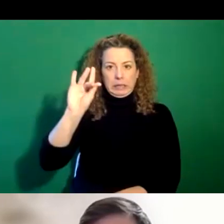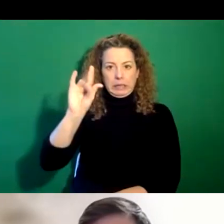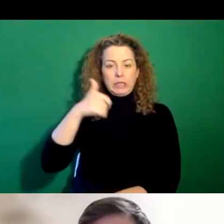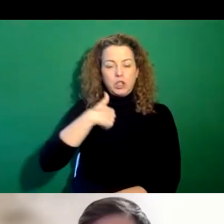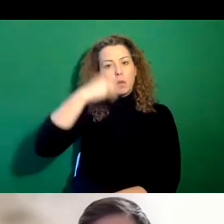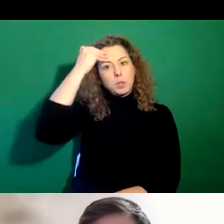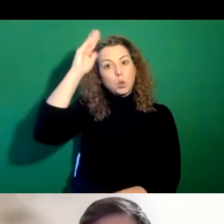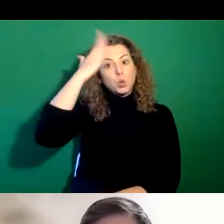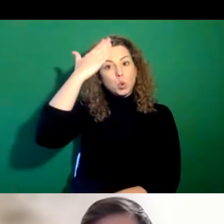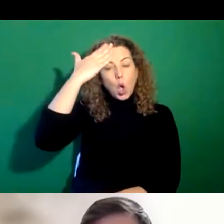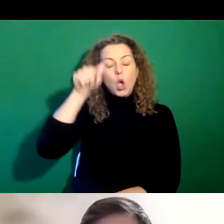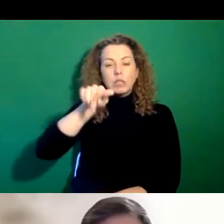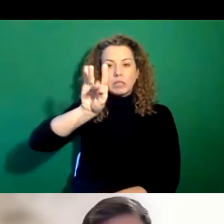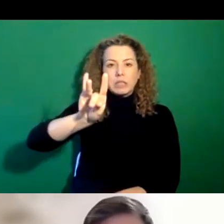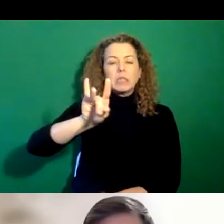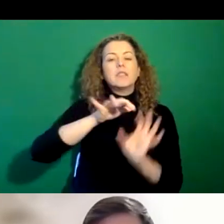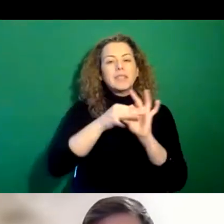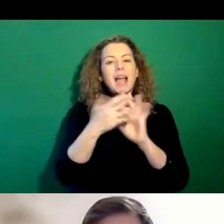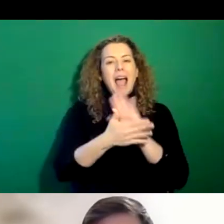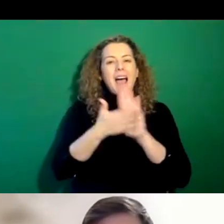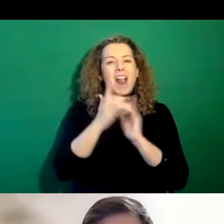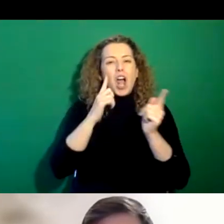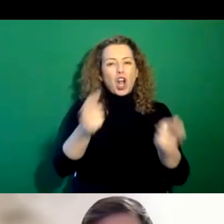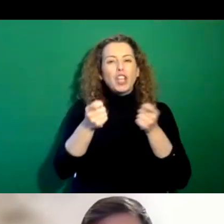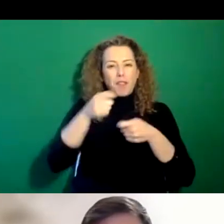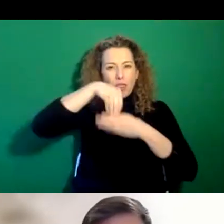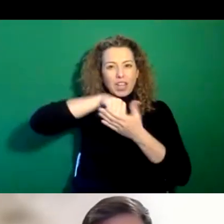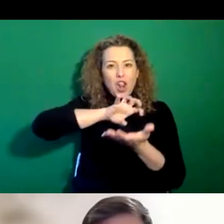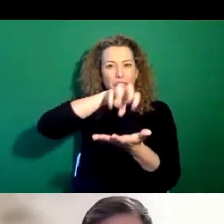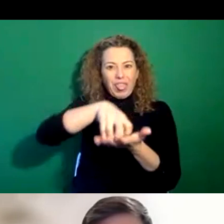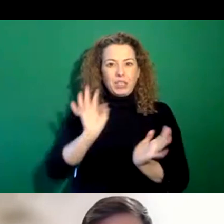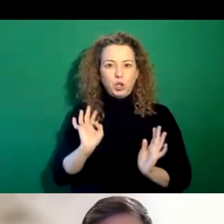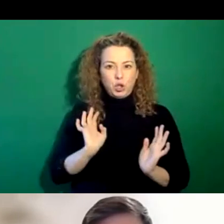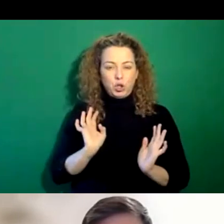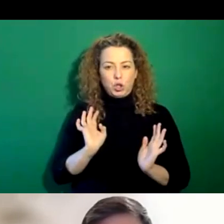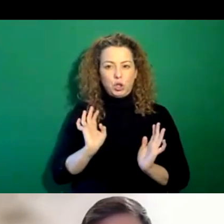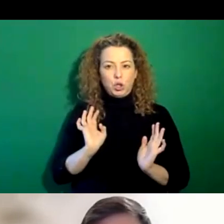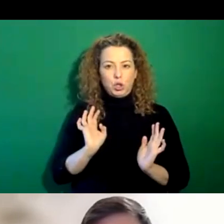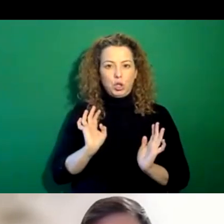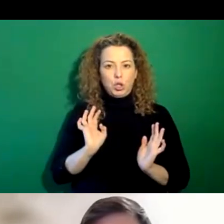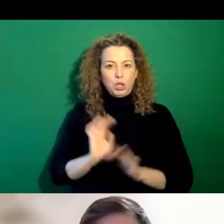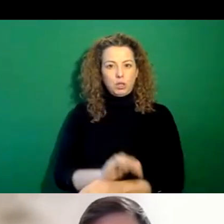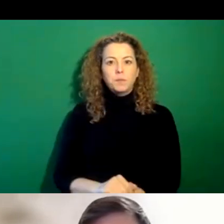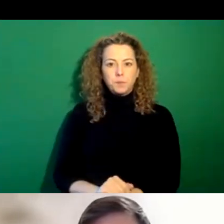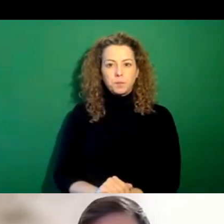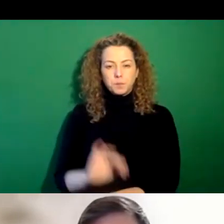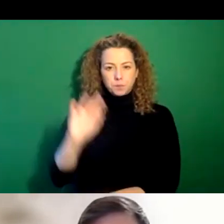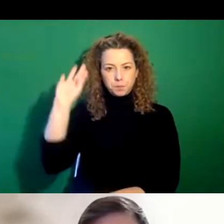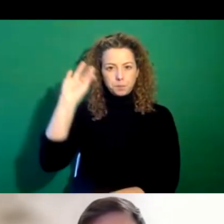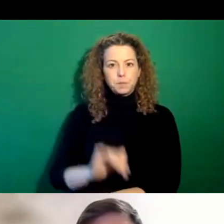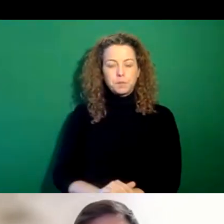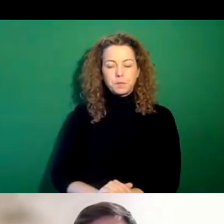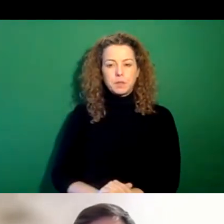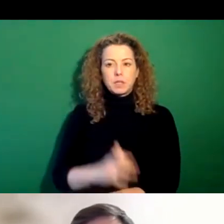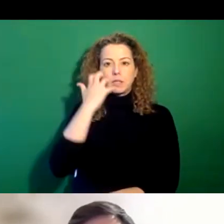es el tutor y entiendo que se refiere a contenciones dentro del centro, no Eso cuando también la persona, entiendo yo también, sí. no sí. cuando